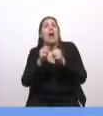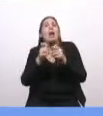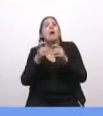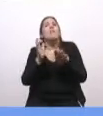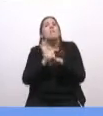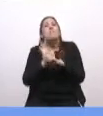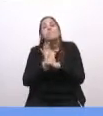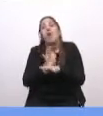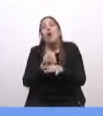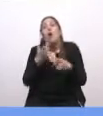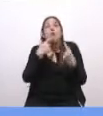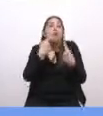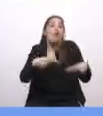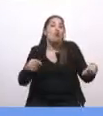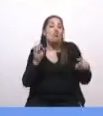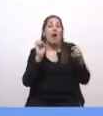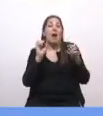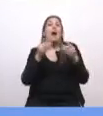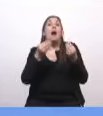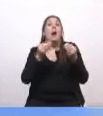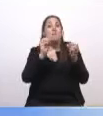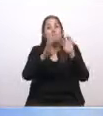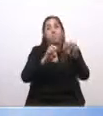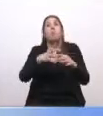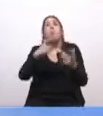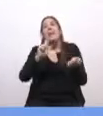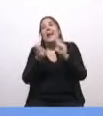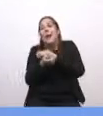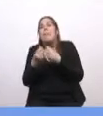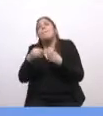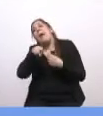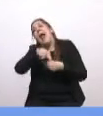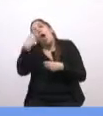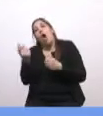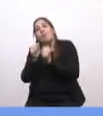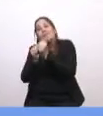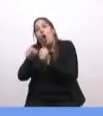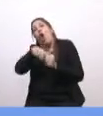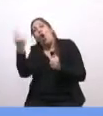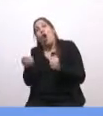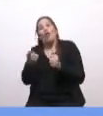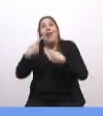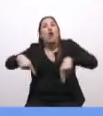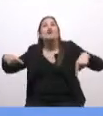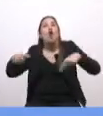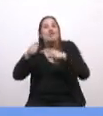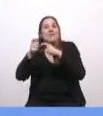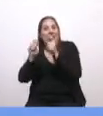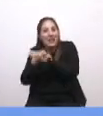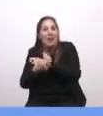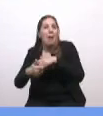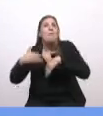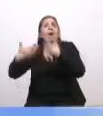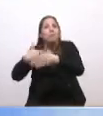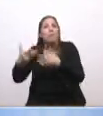en un recurso o en un insumo para la producción de otros recursos contribuyendo a esta economía circular que da lugar a la generación de